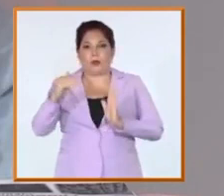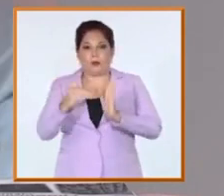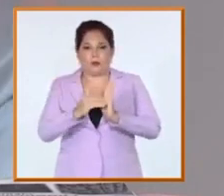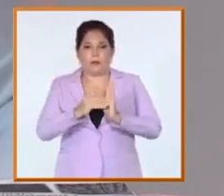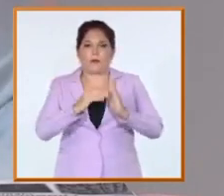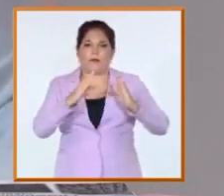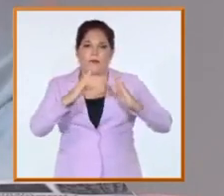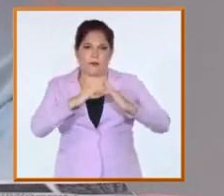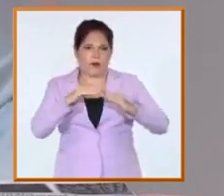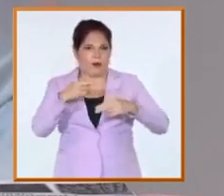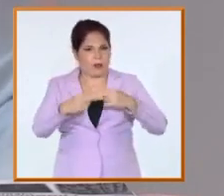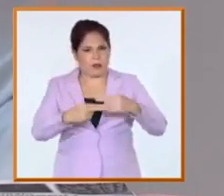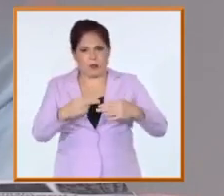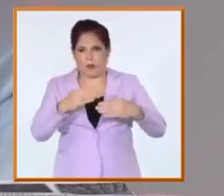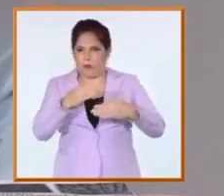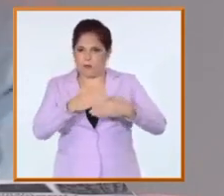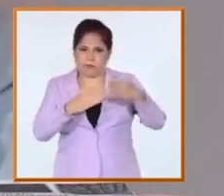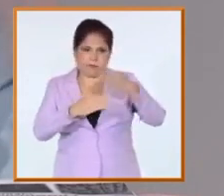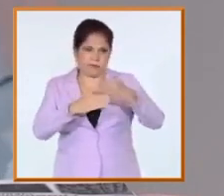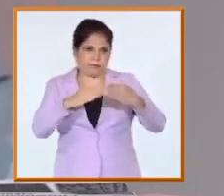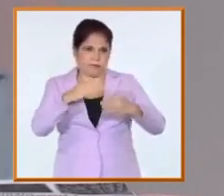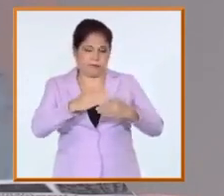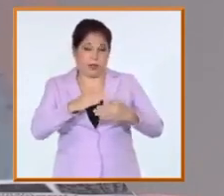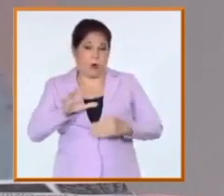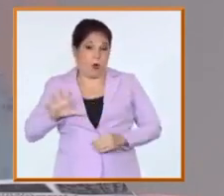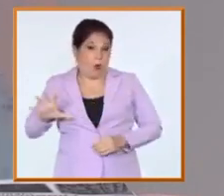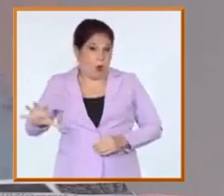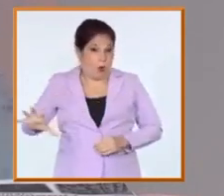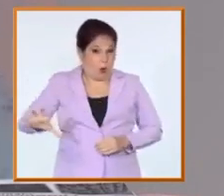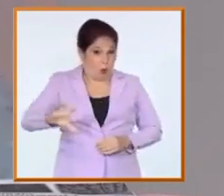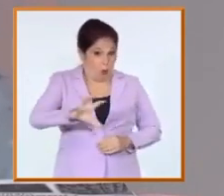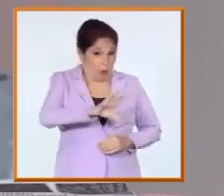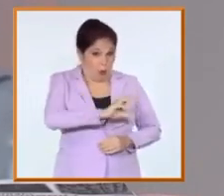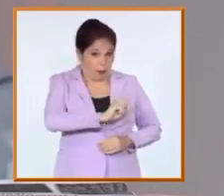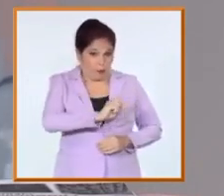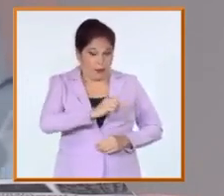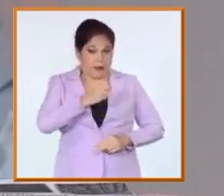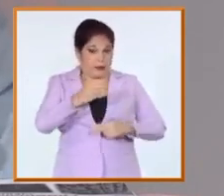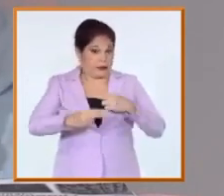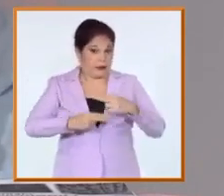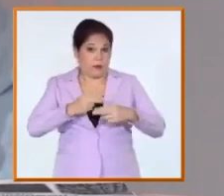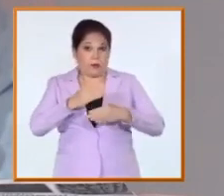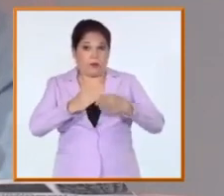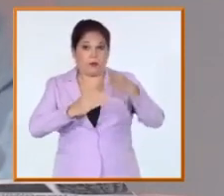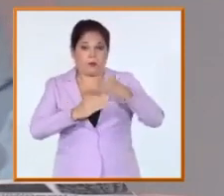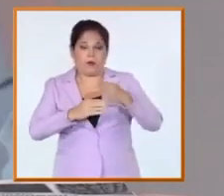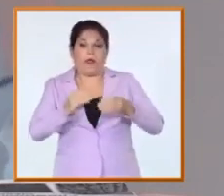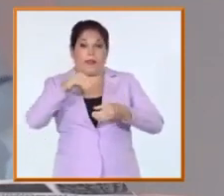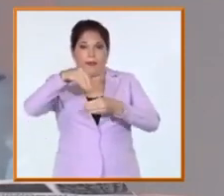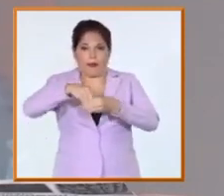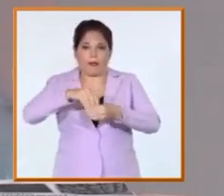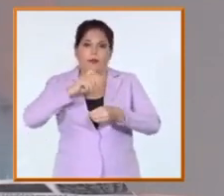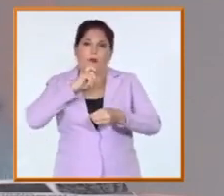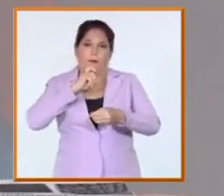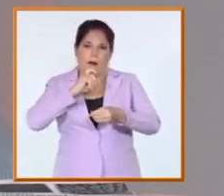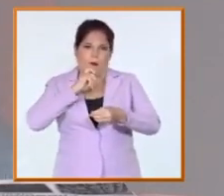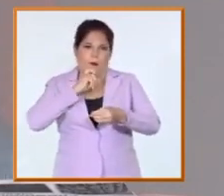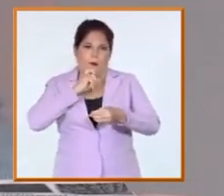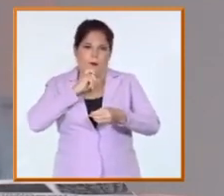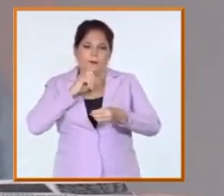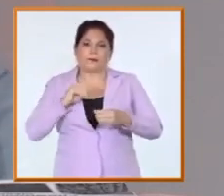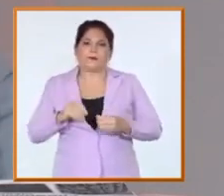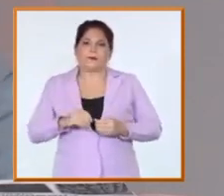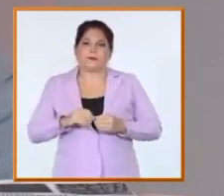fondo todas esas viviendas que están en el fondo habitacional tienen servicio sanitarios dentro